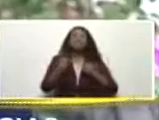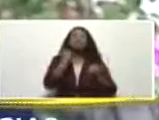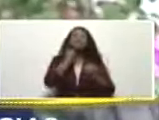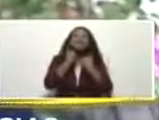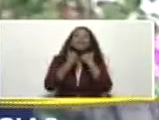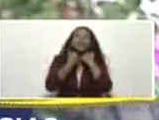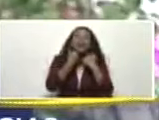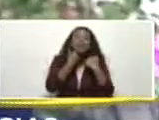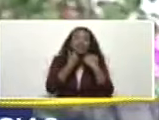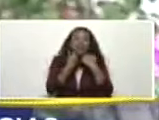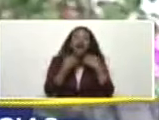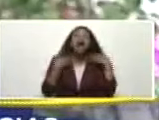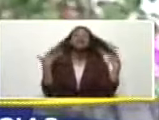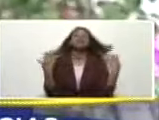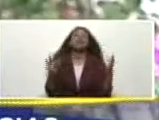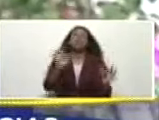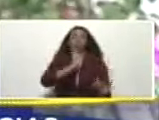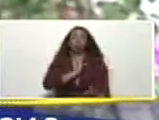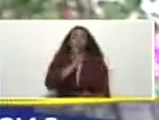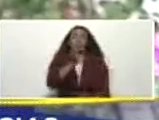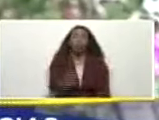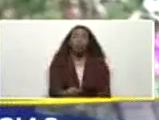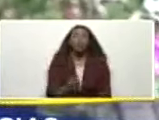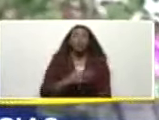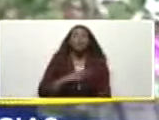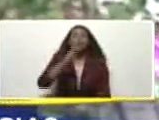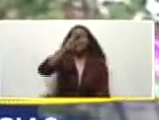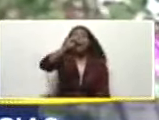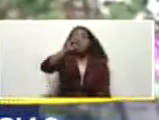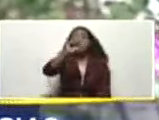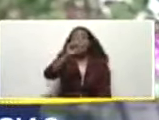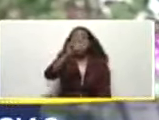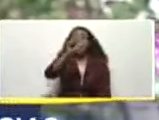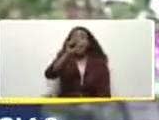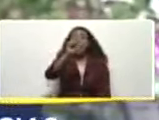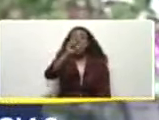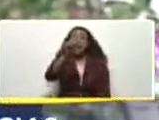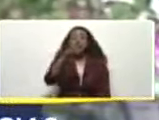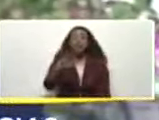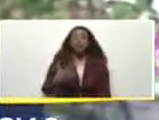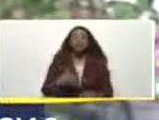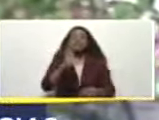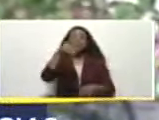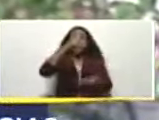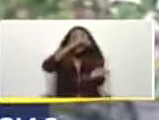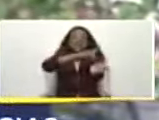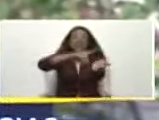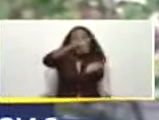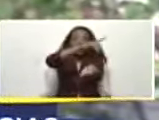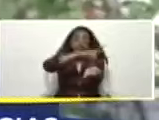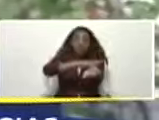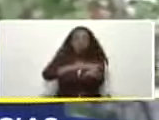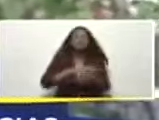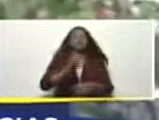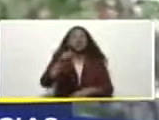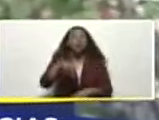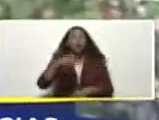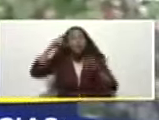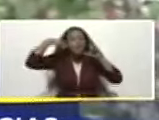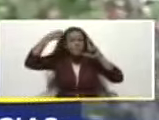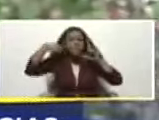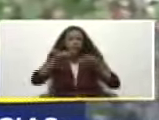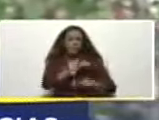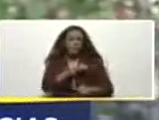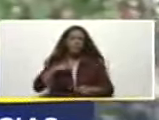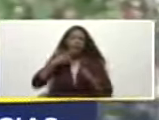enfermedades infecciosas como la malaria y el dengue. Recientemente yo le compartí a usted por el privado unos videos. Sí. De